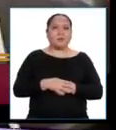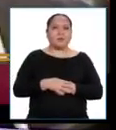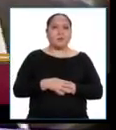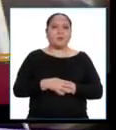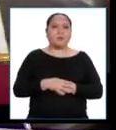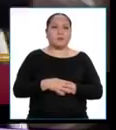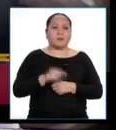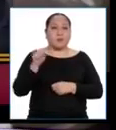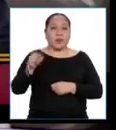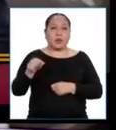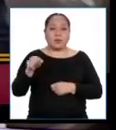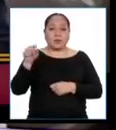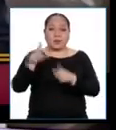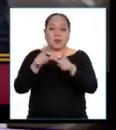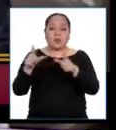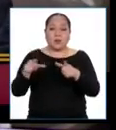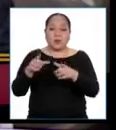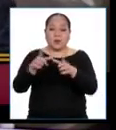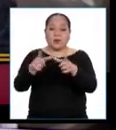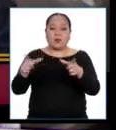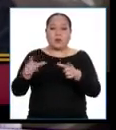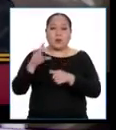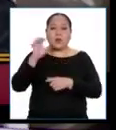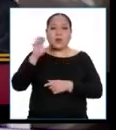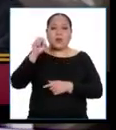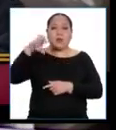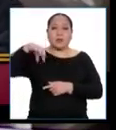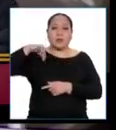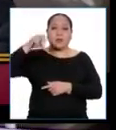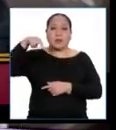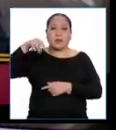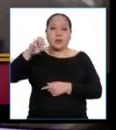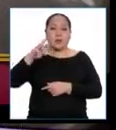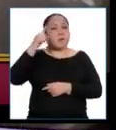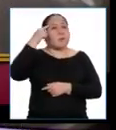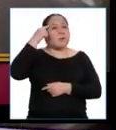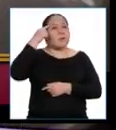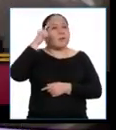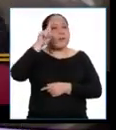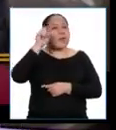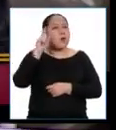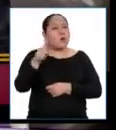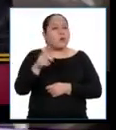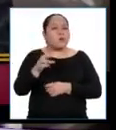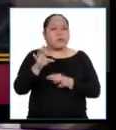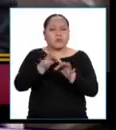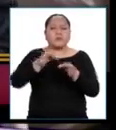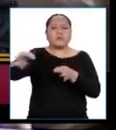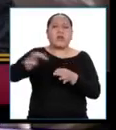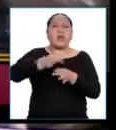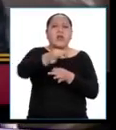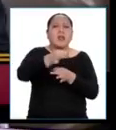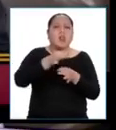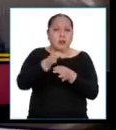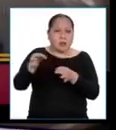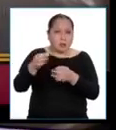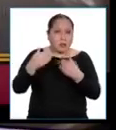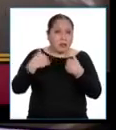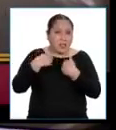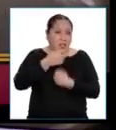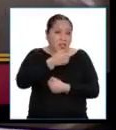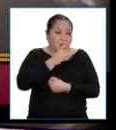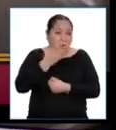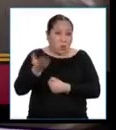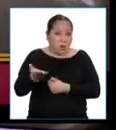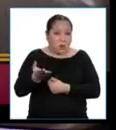Eso es en la provincia. Pero ahora pregúntese en los distritos, pregúntese en los centros poblados si tienen agua